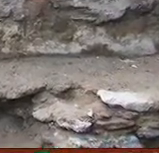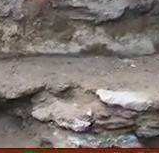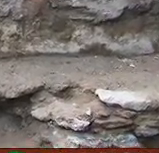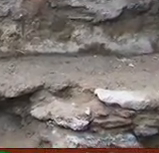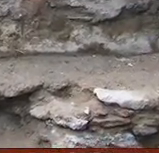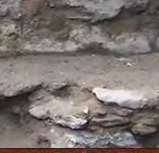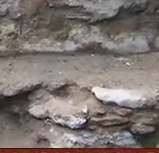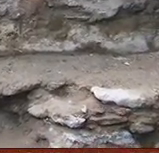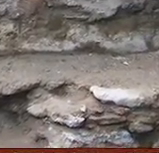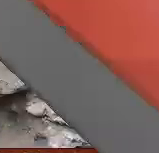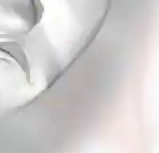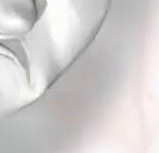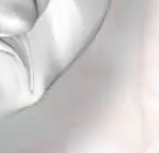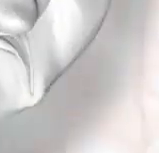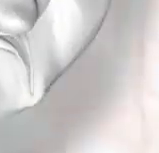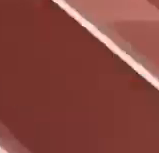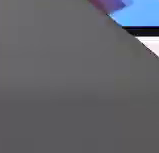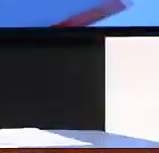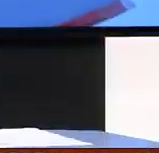XVII.